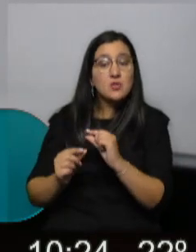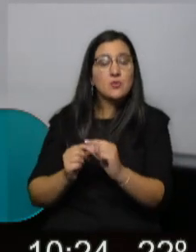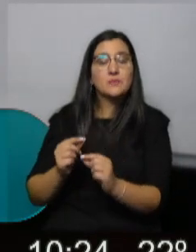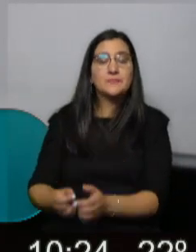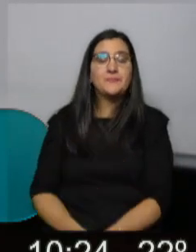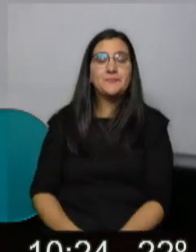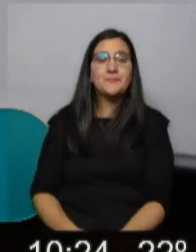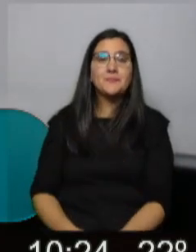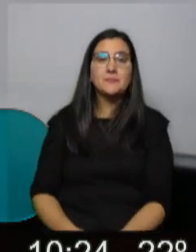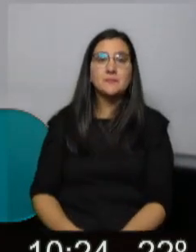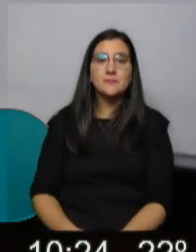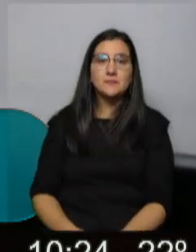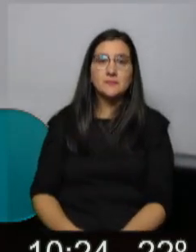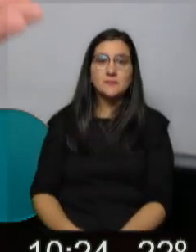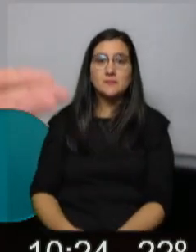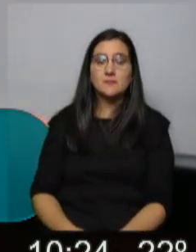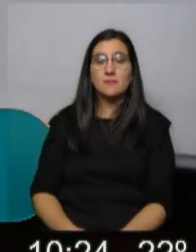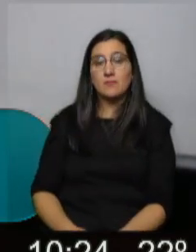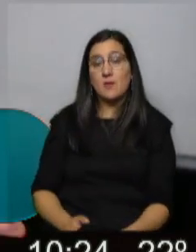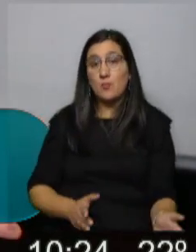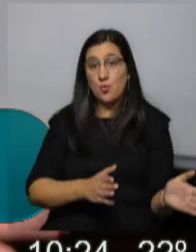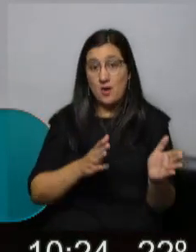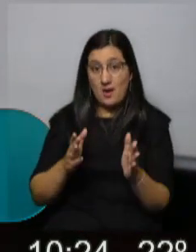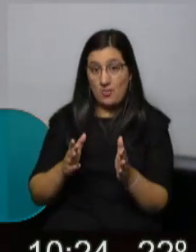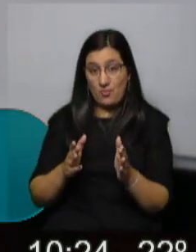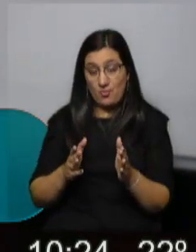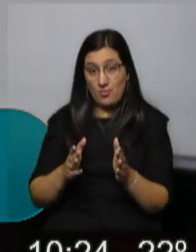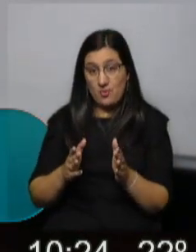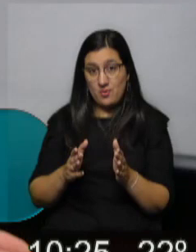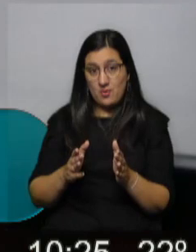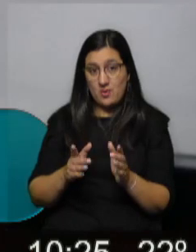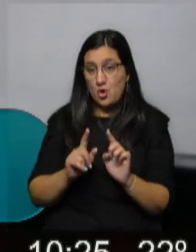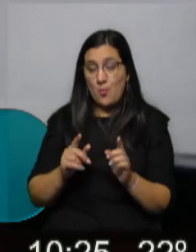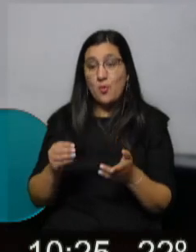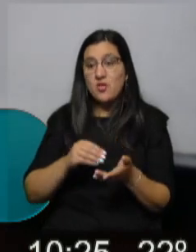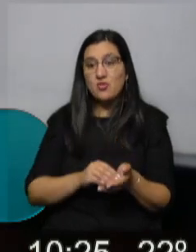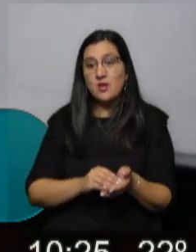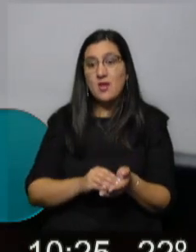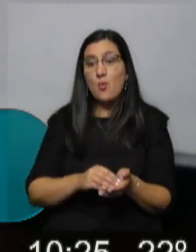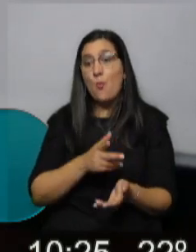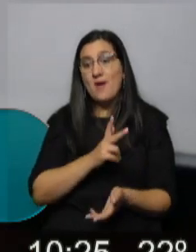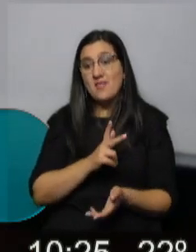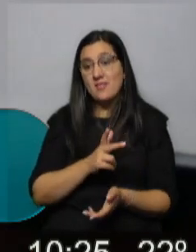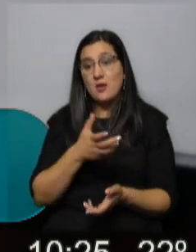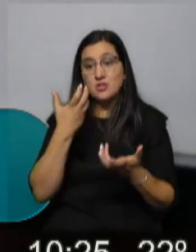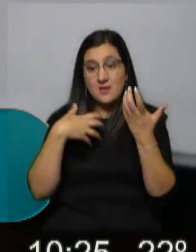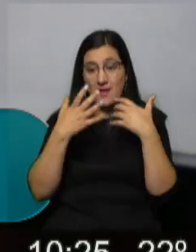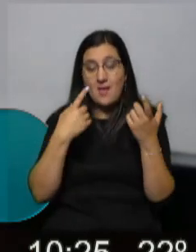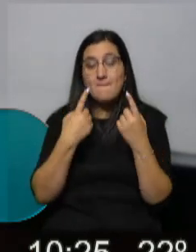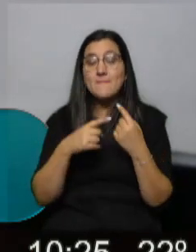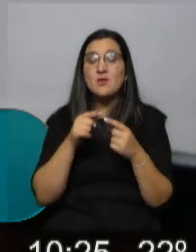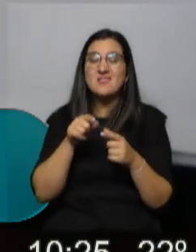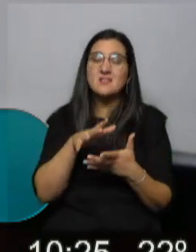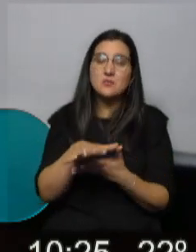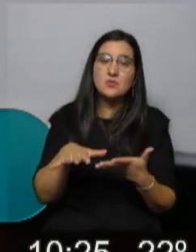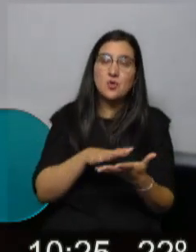lado, que sin ponerle humanidad a los animales ni nada, pero digo, también en ese tipo de